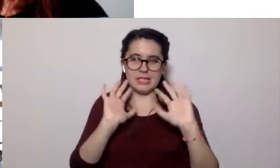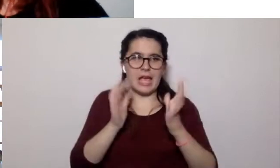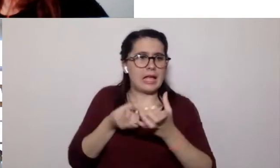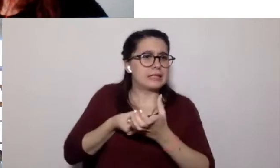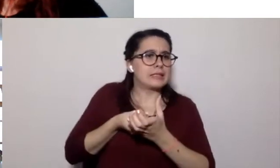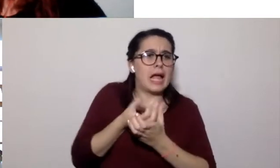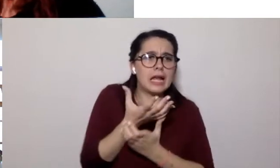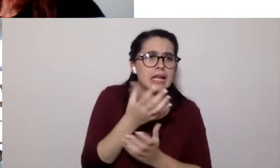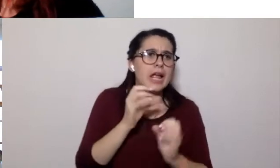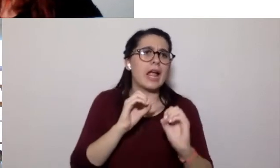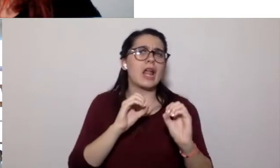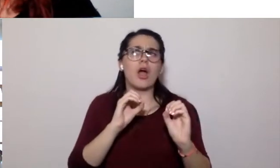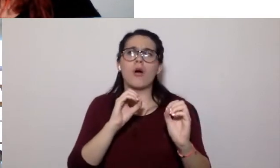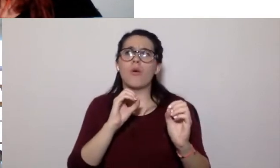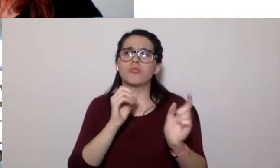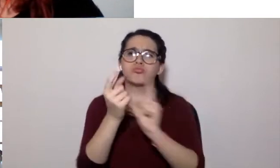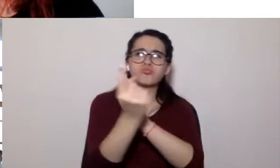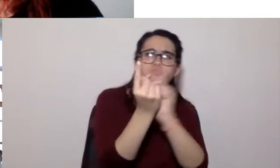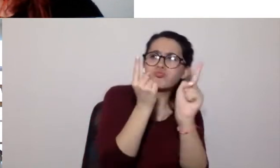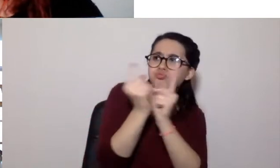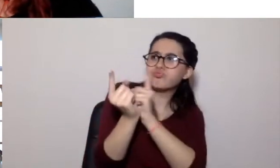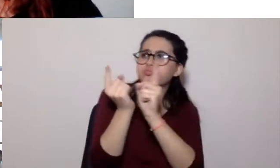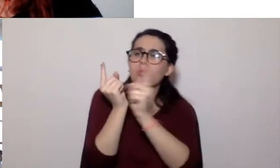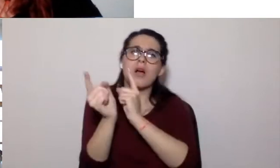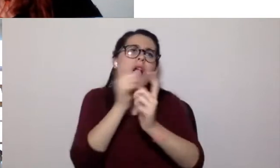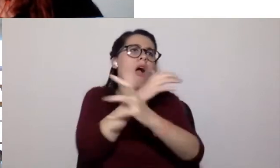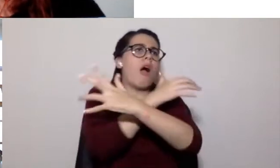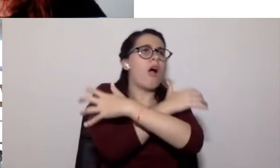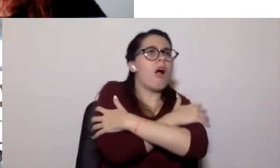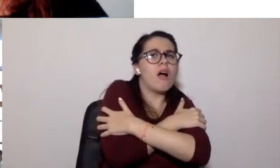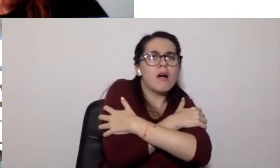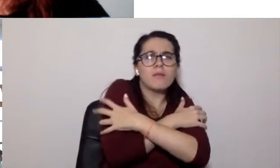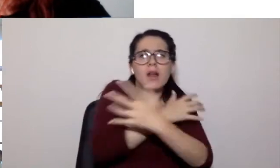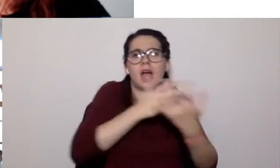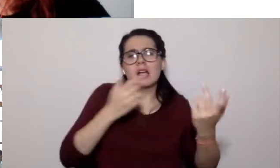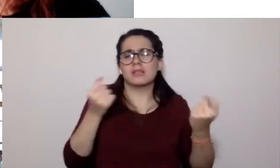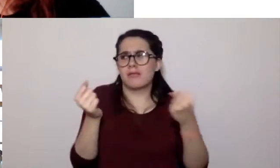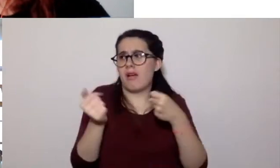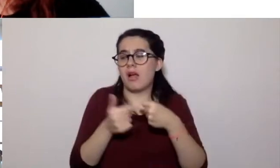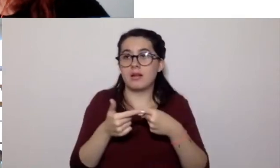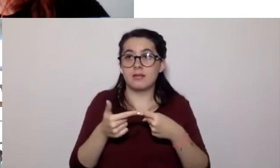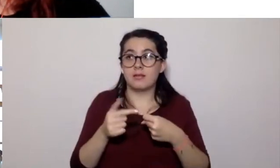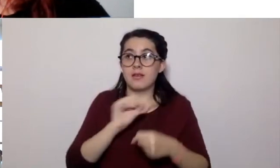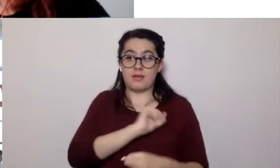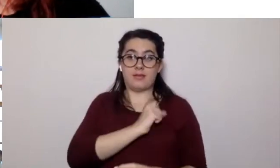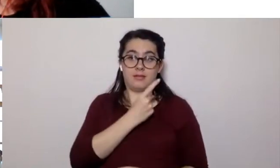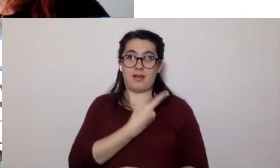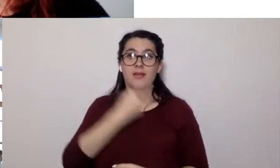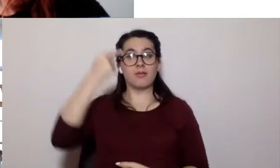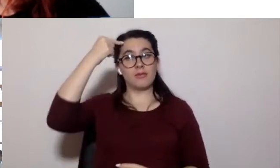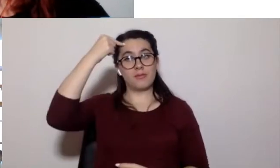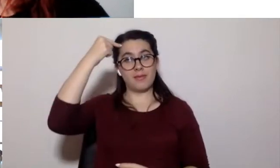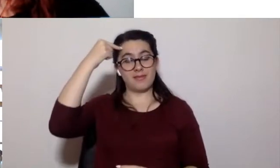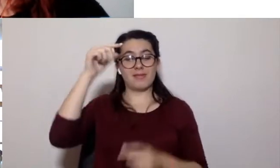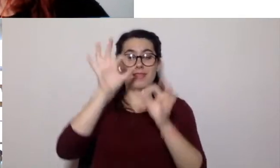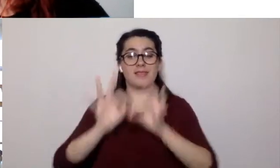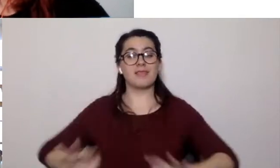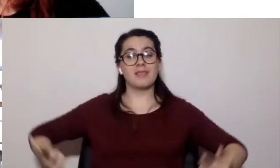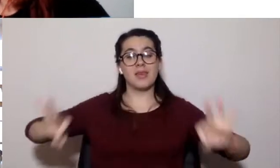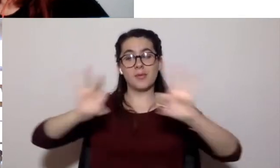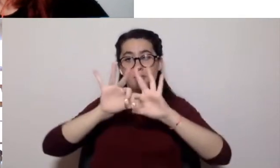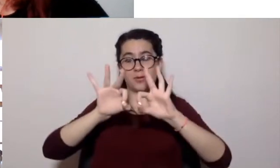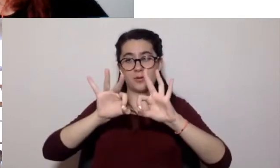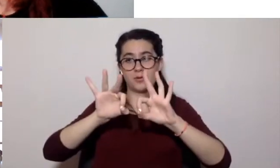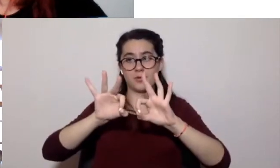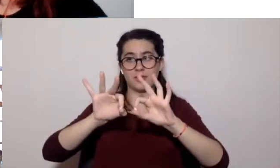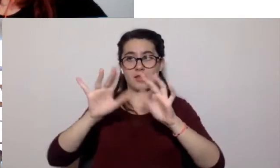queremos socializar y queremos... Y para nuestra salud mental es importante la socialización, ¿no? Y